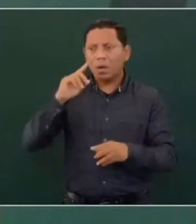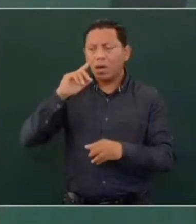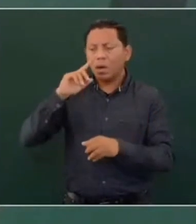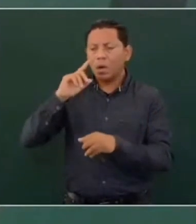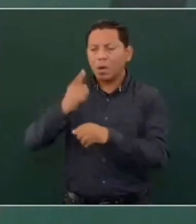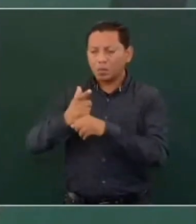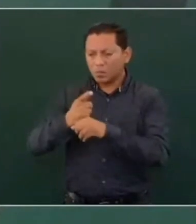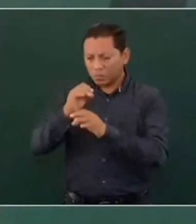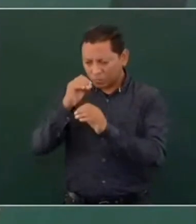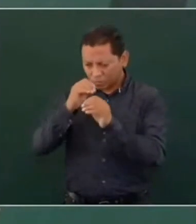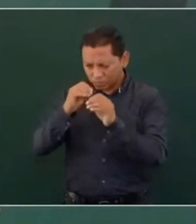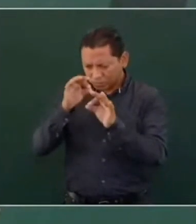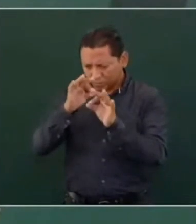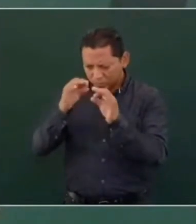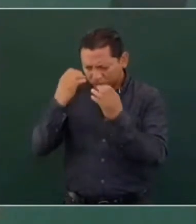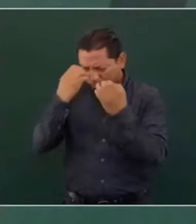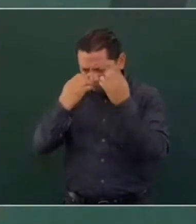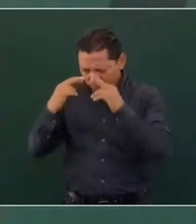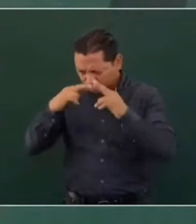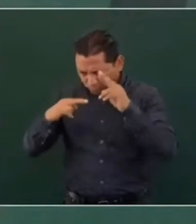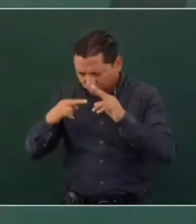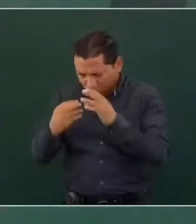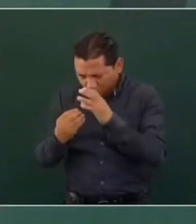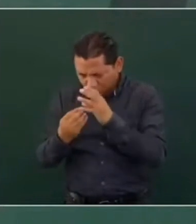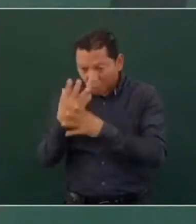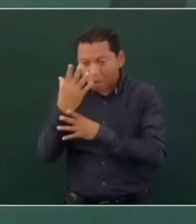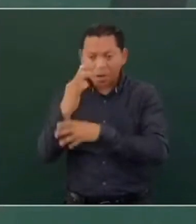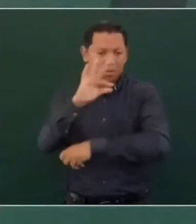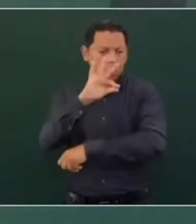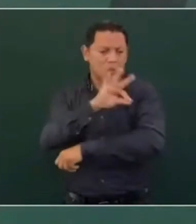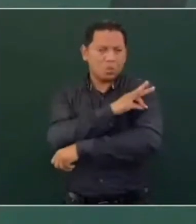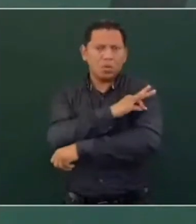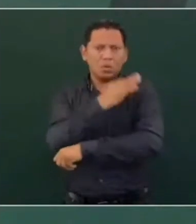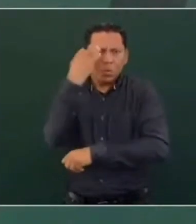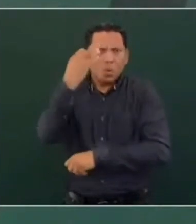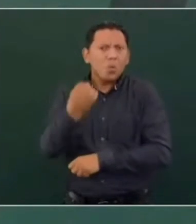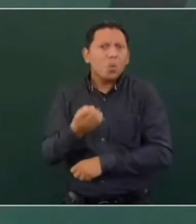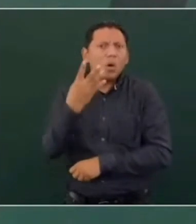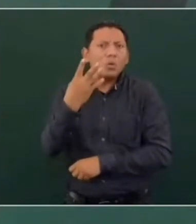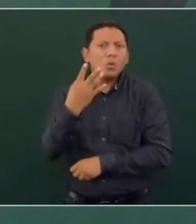descubrir y hacer una vacuna? 1 año.